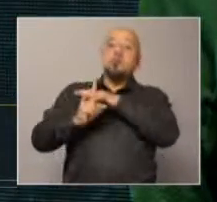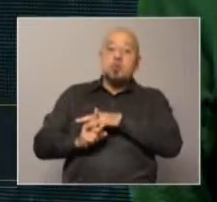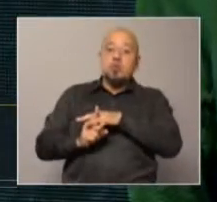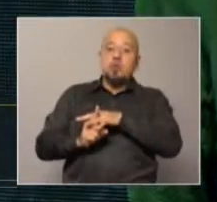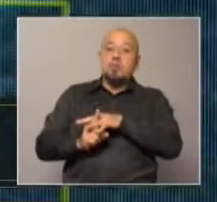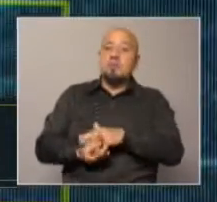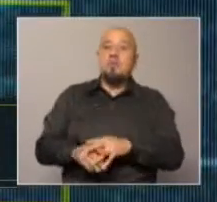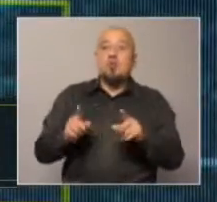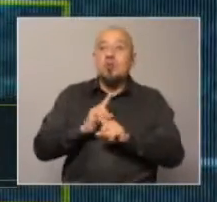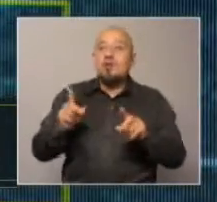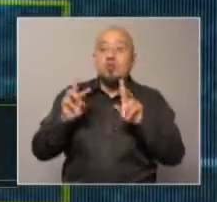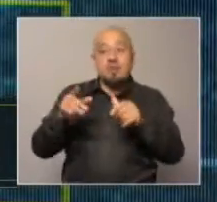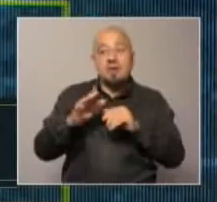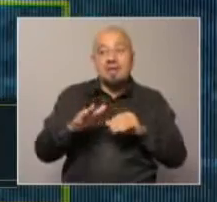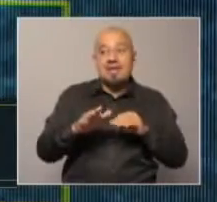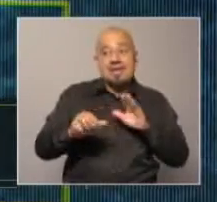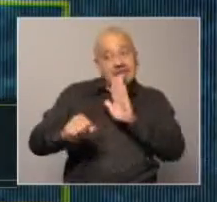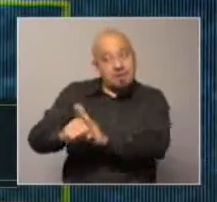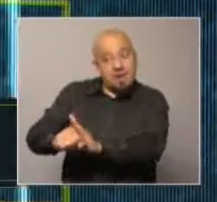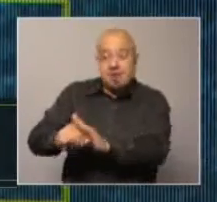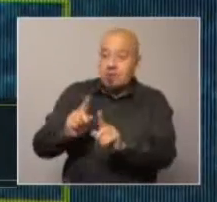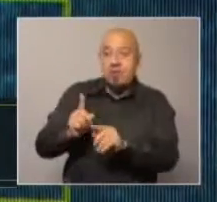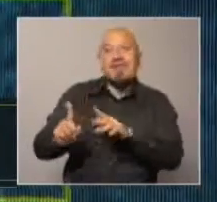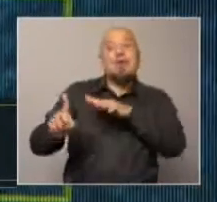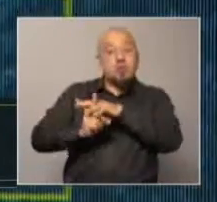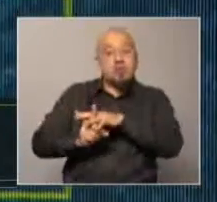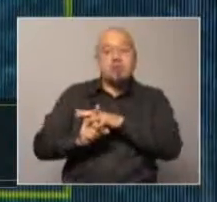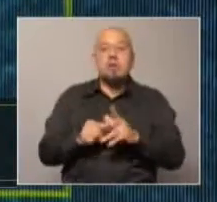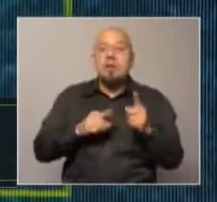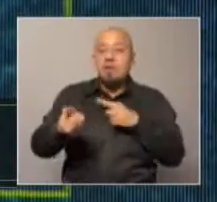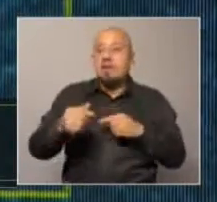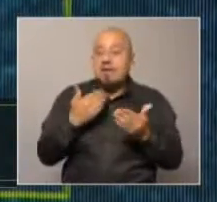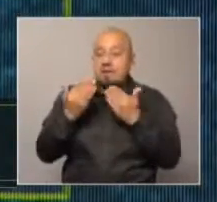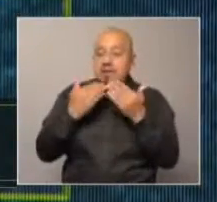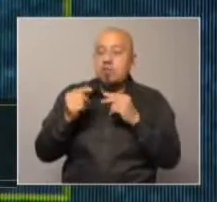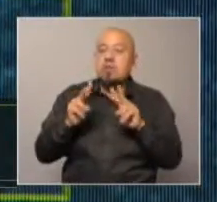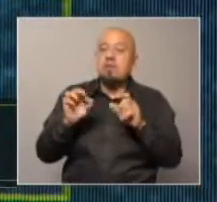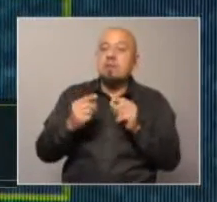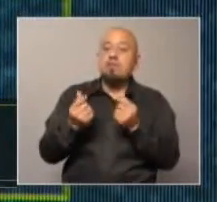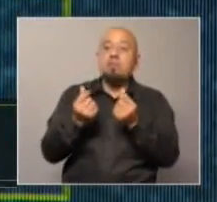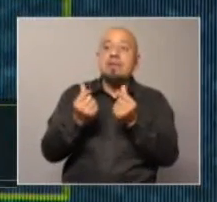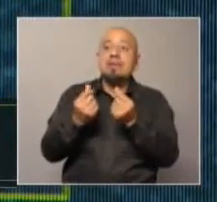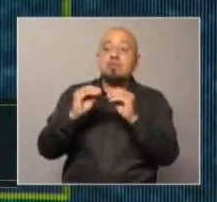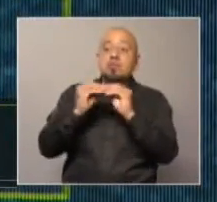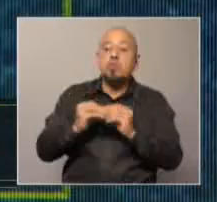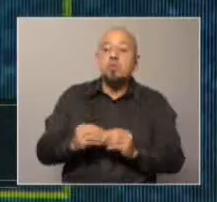no de reclusión, sino de inclusión. Pero bueno, estabas hablando del presupuesto. ¿Qué se nos viene con el tema del